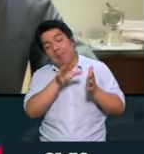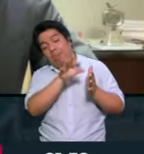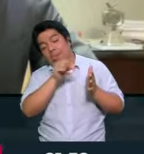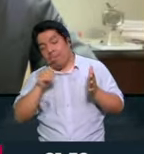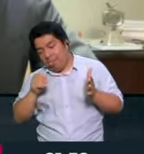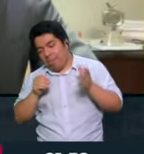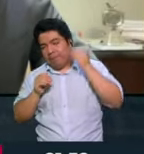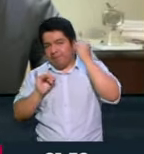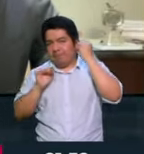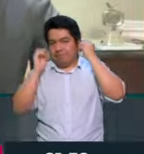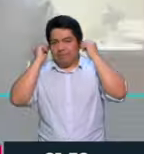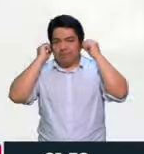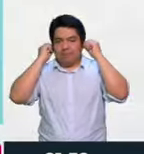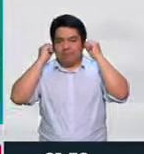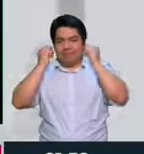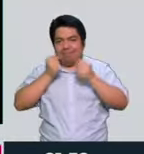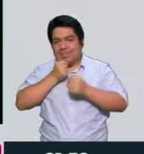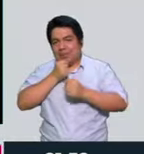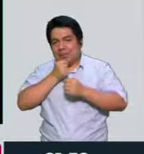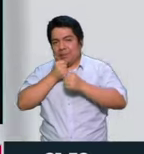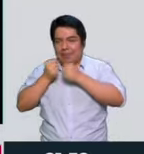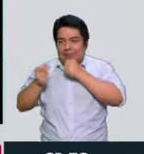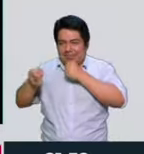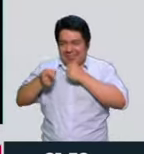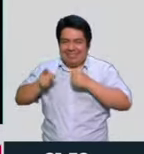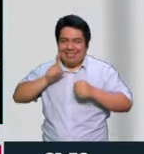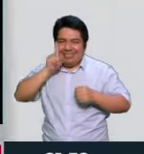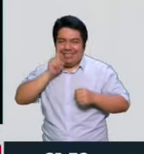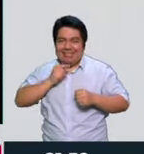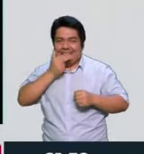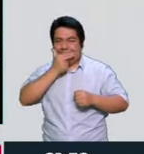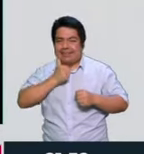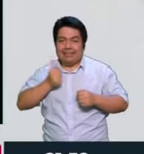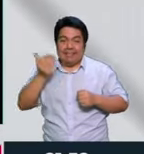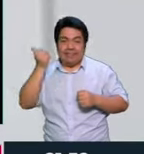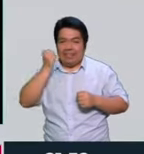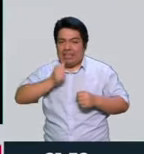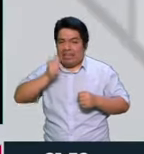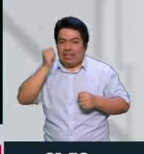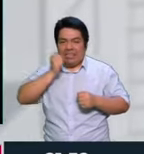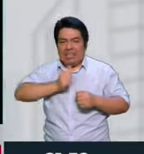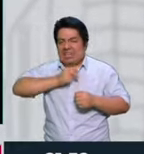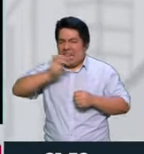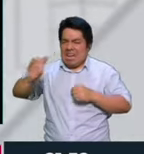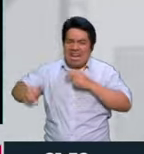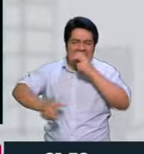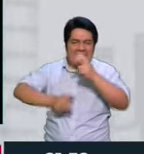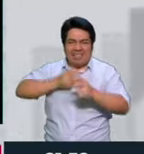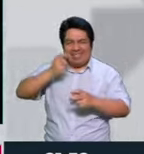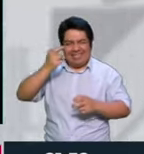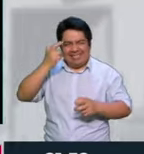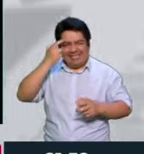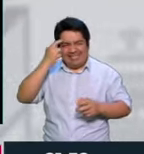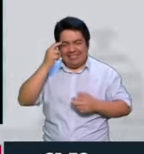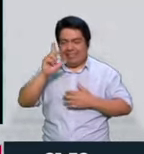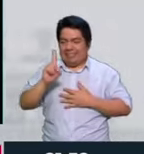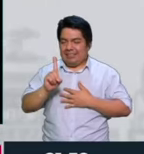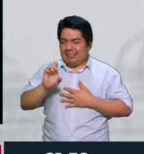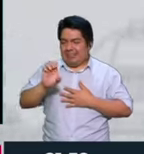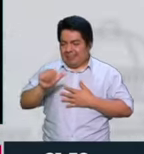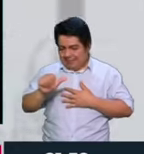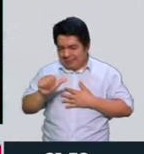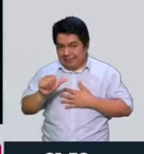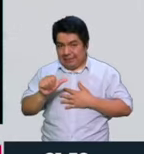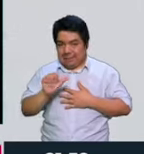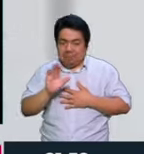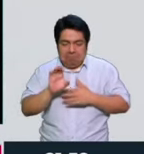También hay que decir que son aquellos que han pues dado altavoz a todo lo que la DEA, por ejemplo, solo por